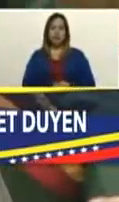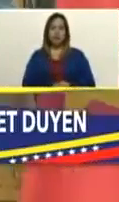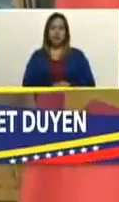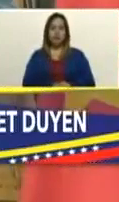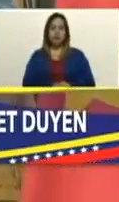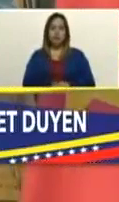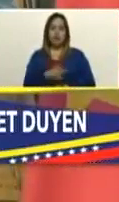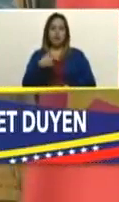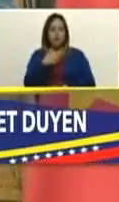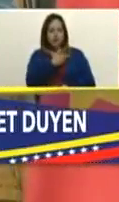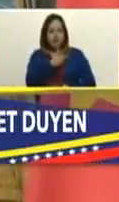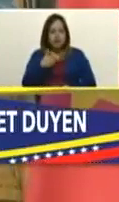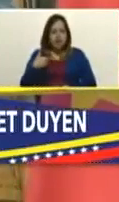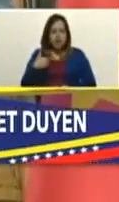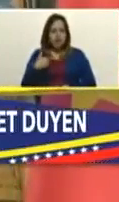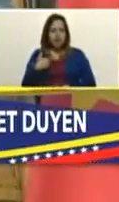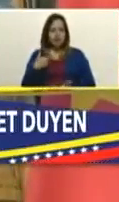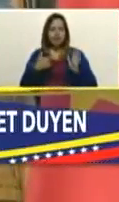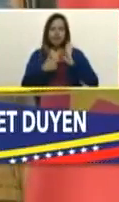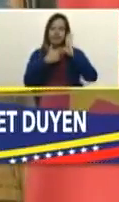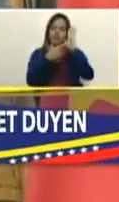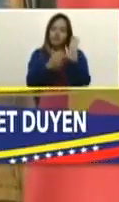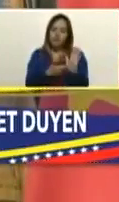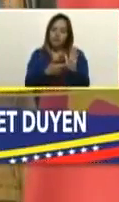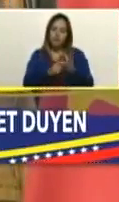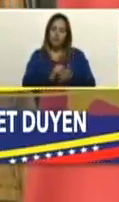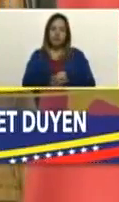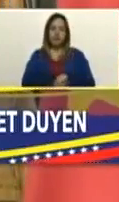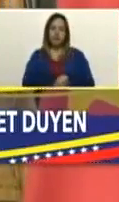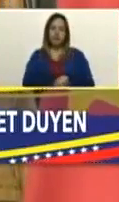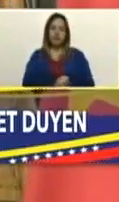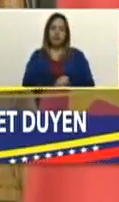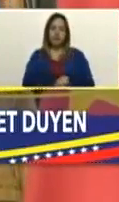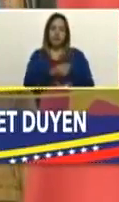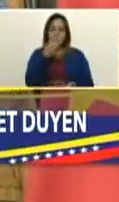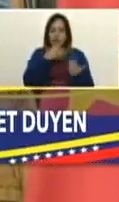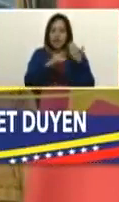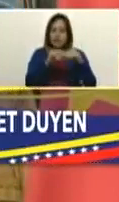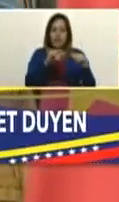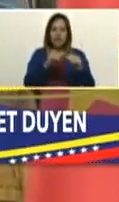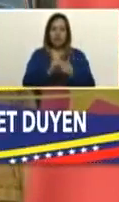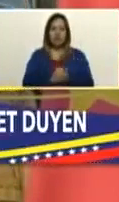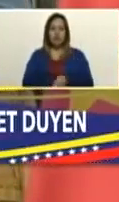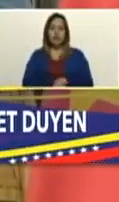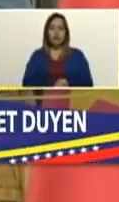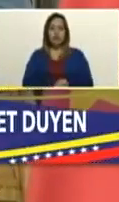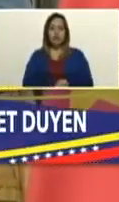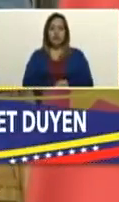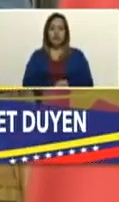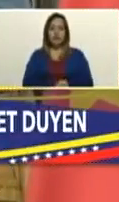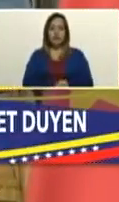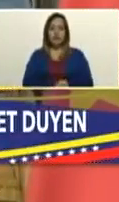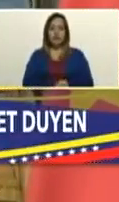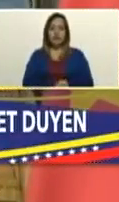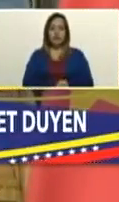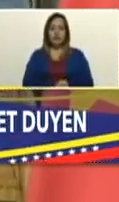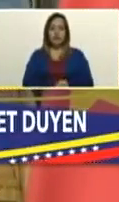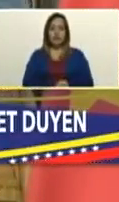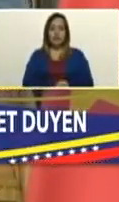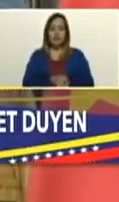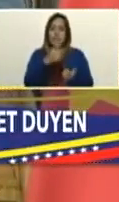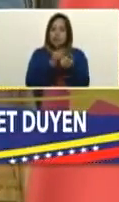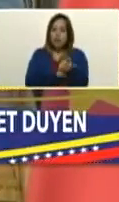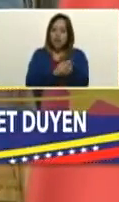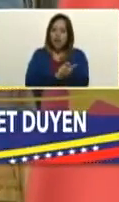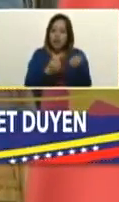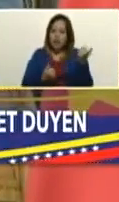Yo quisiera transmitir un mensaje de hermandad,